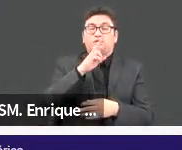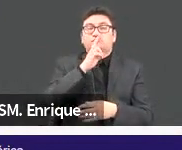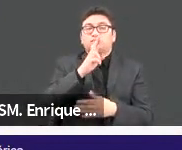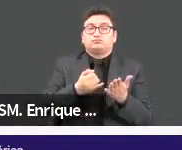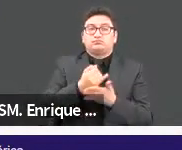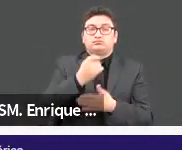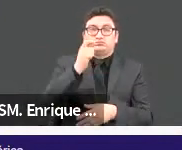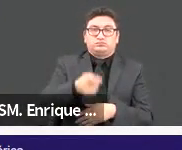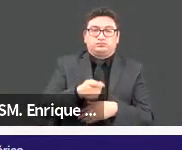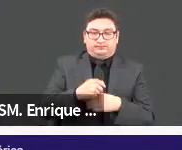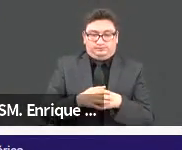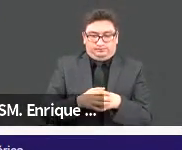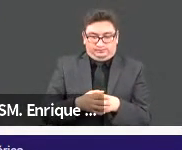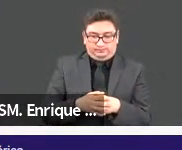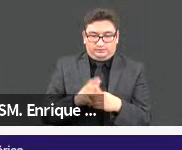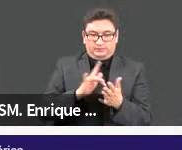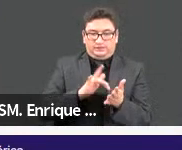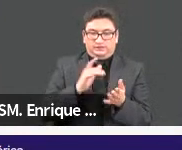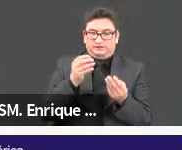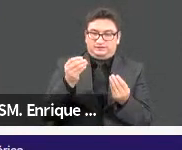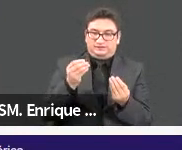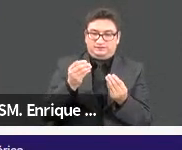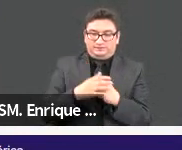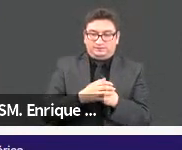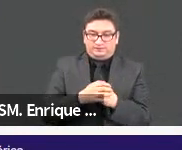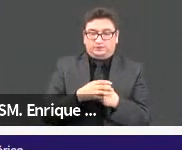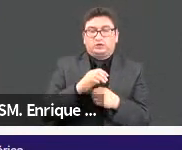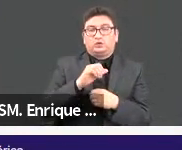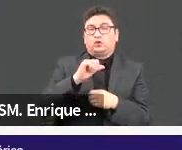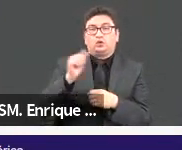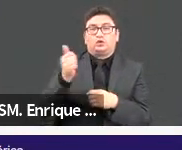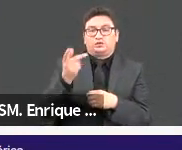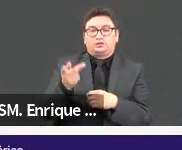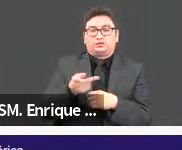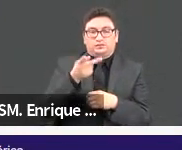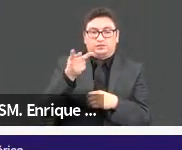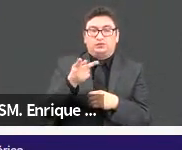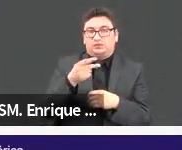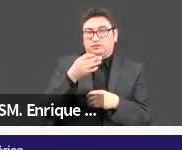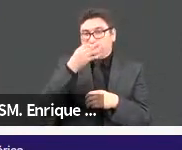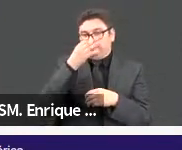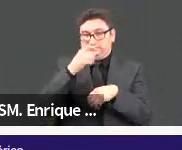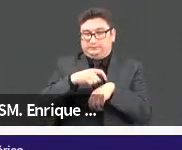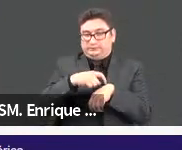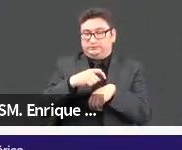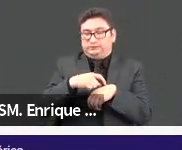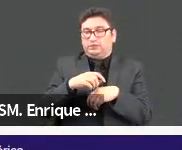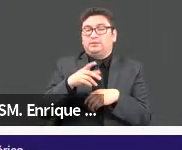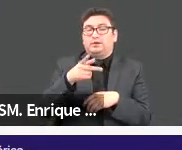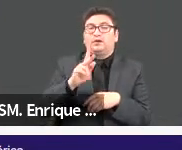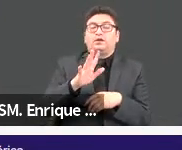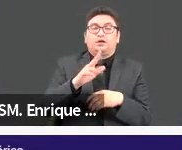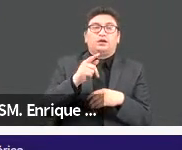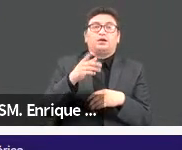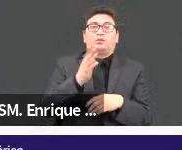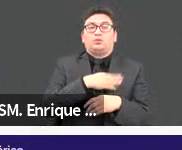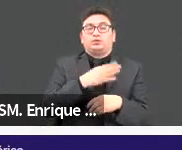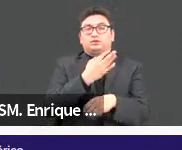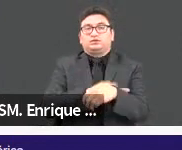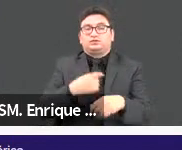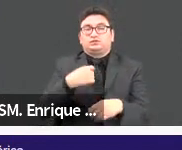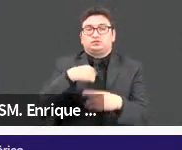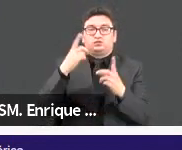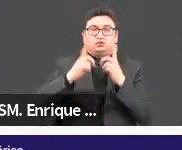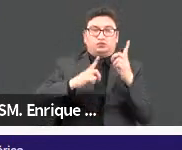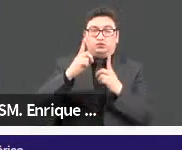concreto. Gracias. Muchas gracias. Y bueno, también esta pregunta quisiera, ya estamos cortos de tiempo, pero dice, buenas tardes, mi duda es,